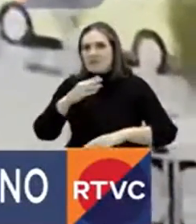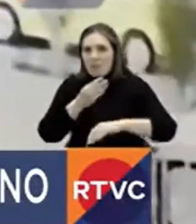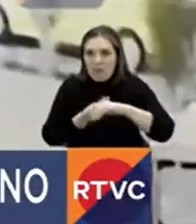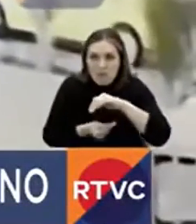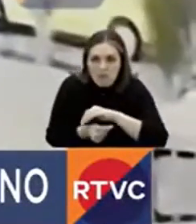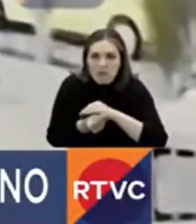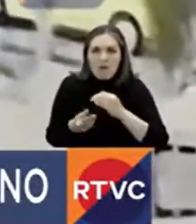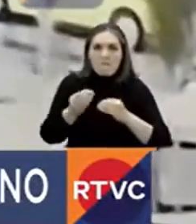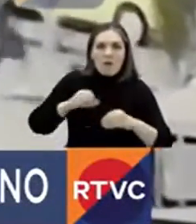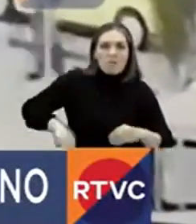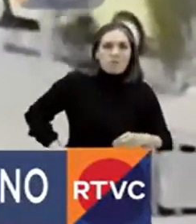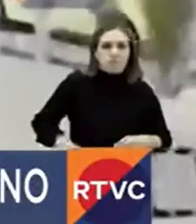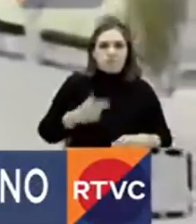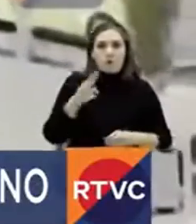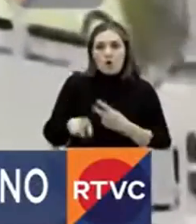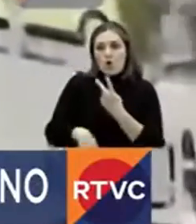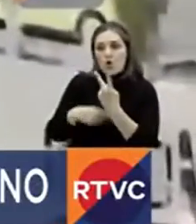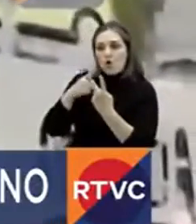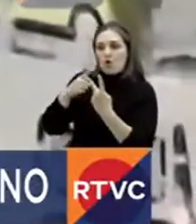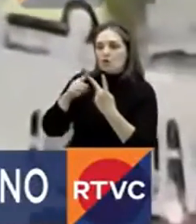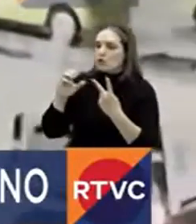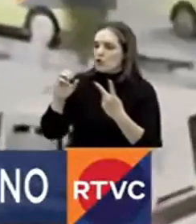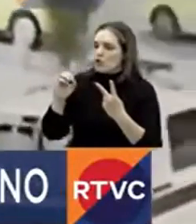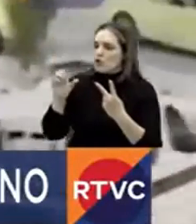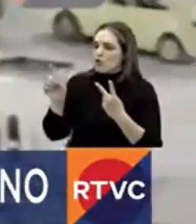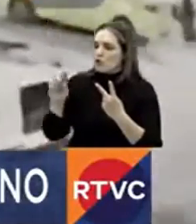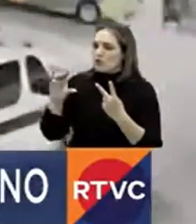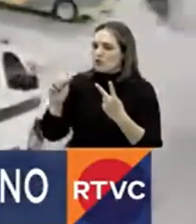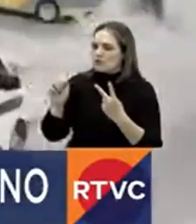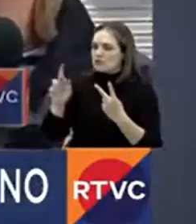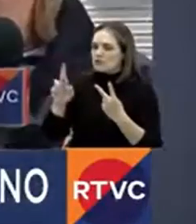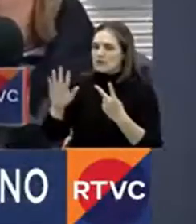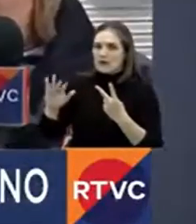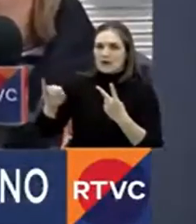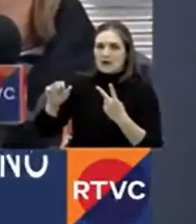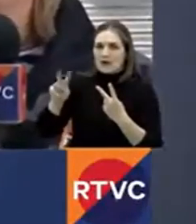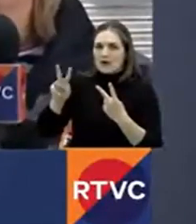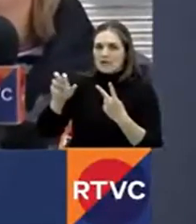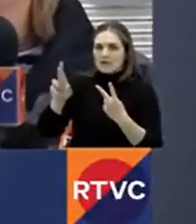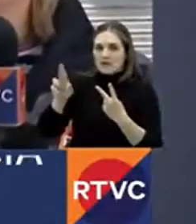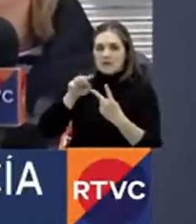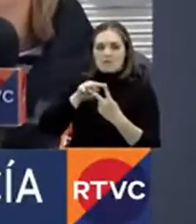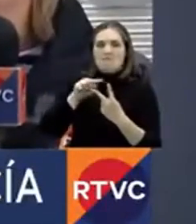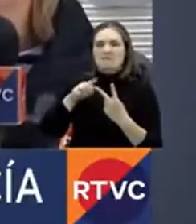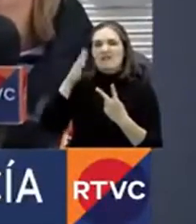estupefacientes. El otro se llamaba Óscar Javier Sea Camelo.